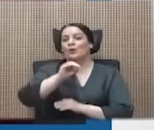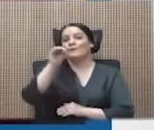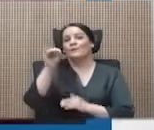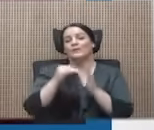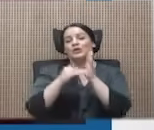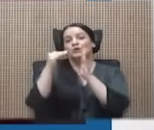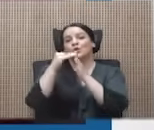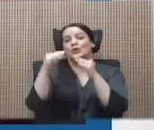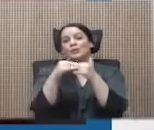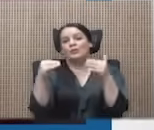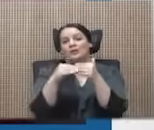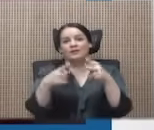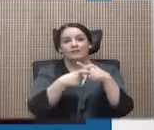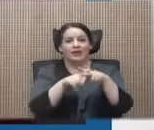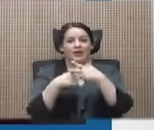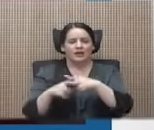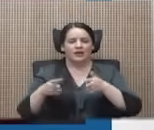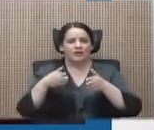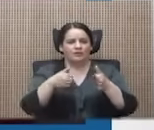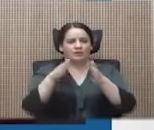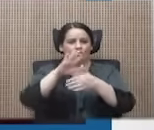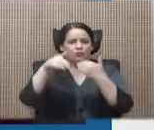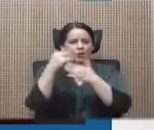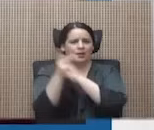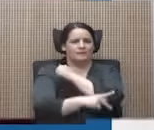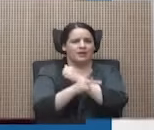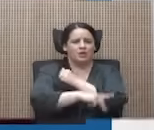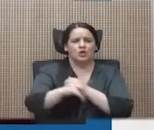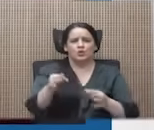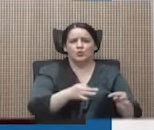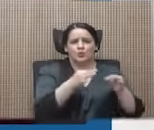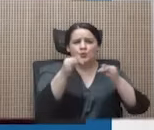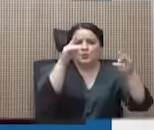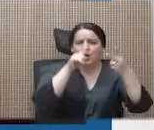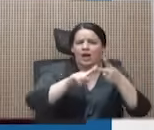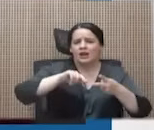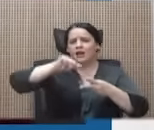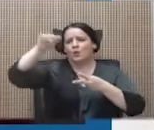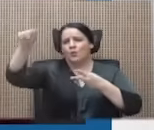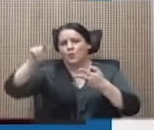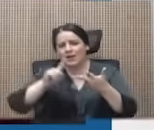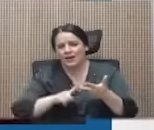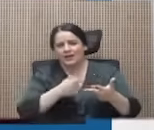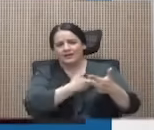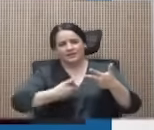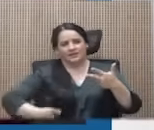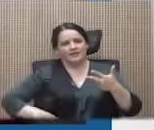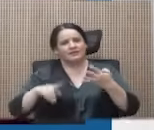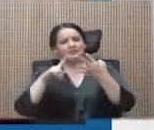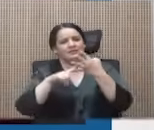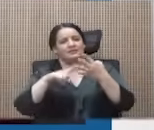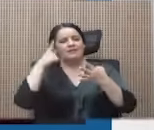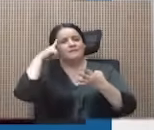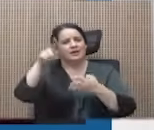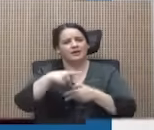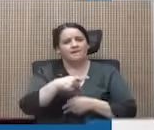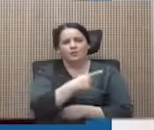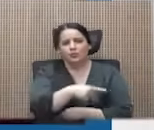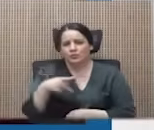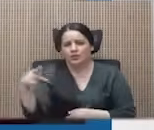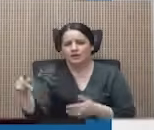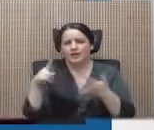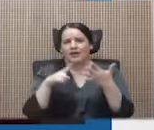para arreglar carreteras por todo el país, para Turrialba, para Alajuela, para Heredia, para Punta Arenas,